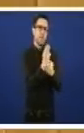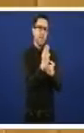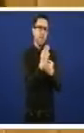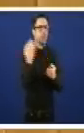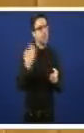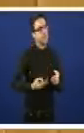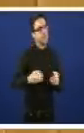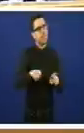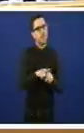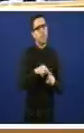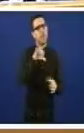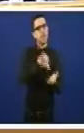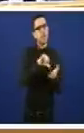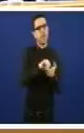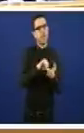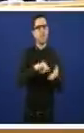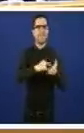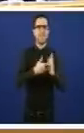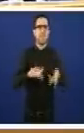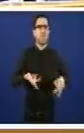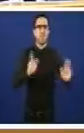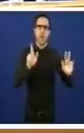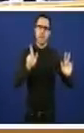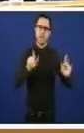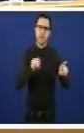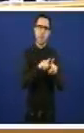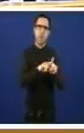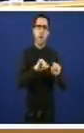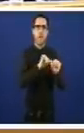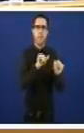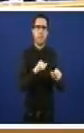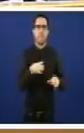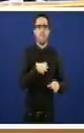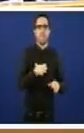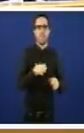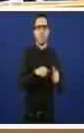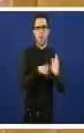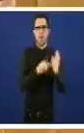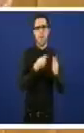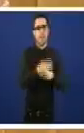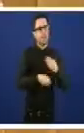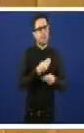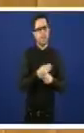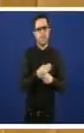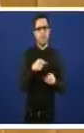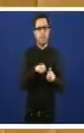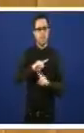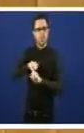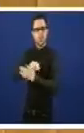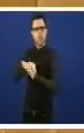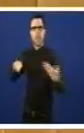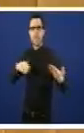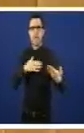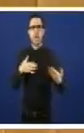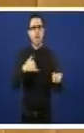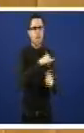Parlamento e a súa función legislativa como centro da actividade política. A xunta quere perturbalo,